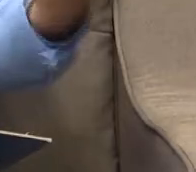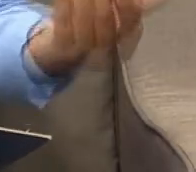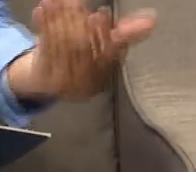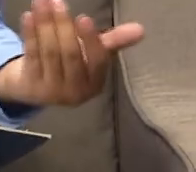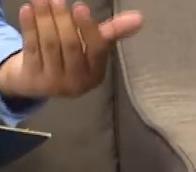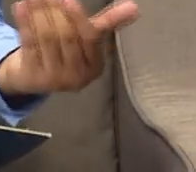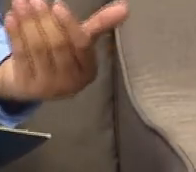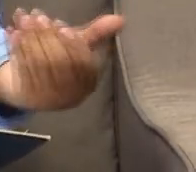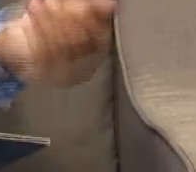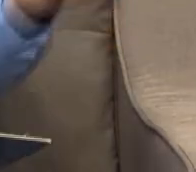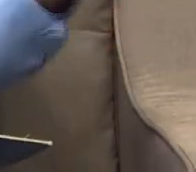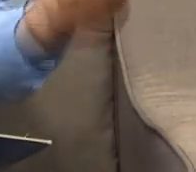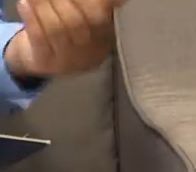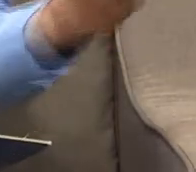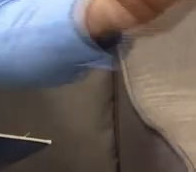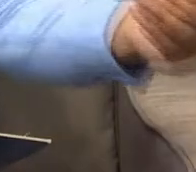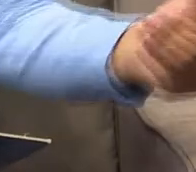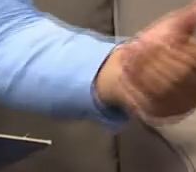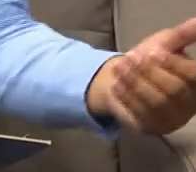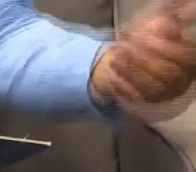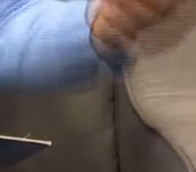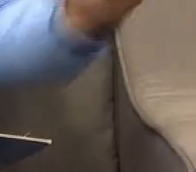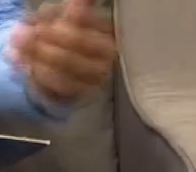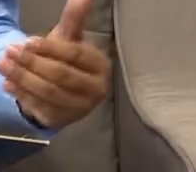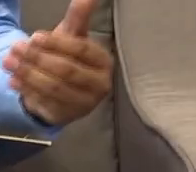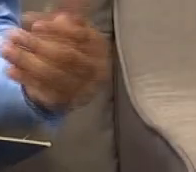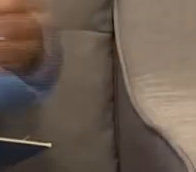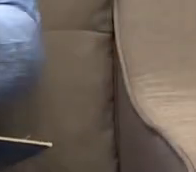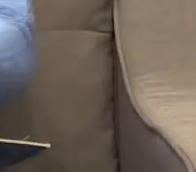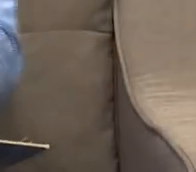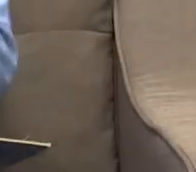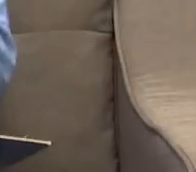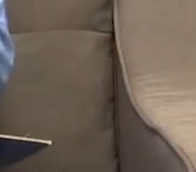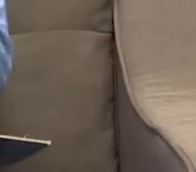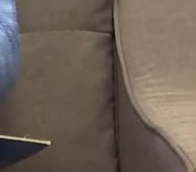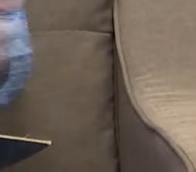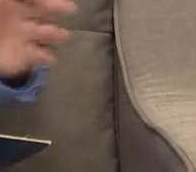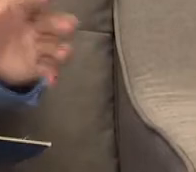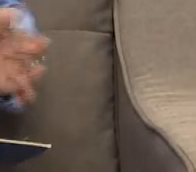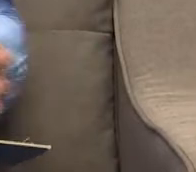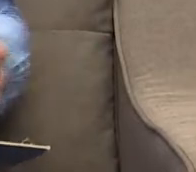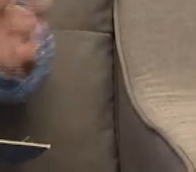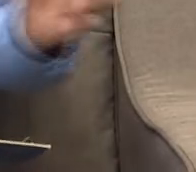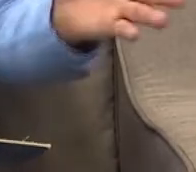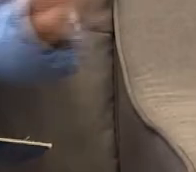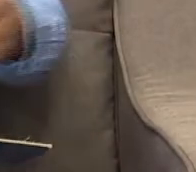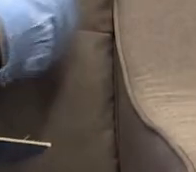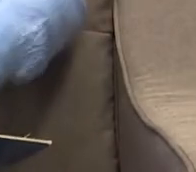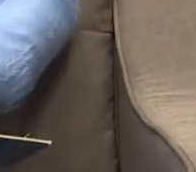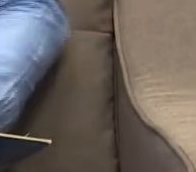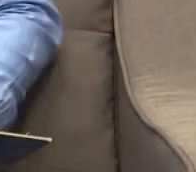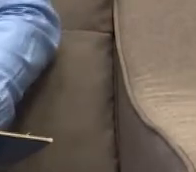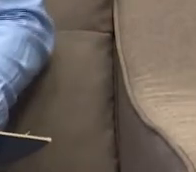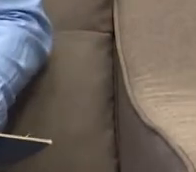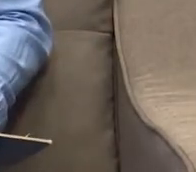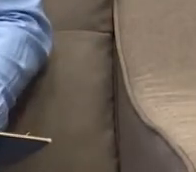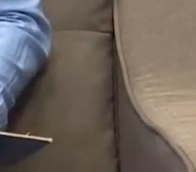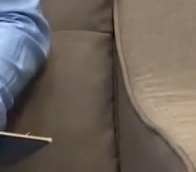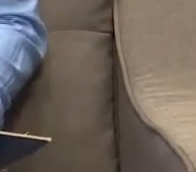las condiciones? Tan mal estábamos en ese momento en el mundo con respecto a la infraestructura social y el tejido